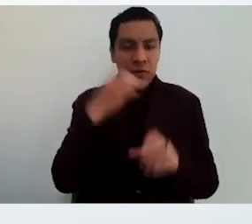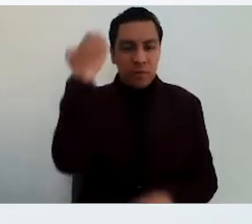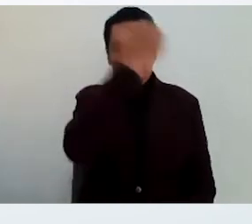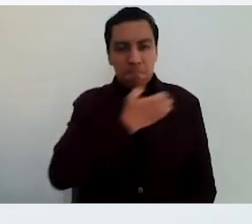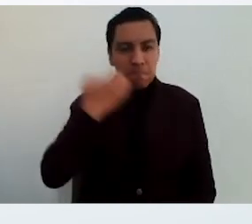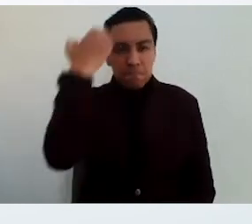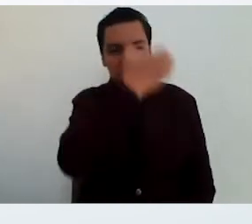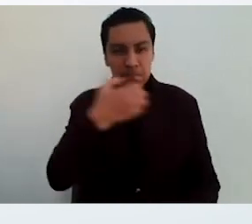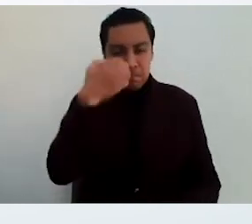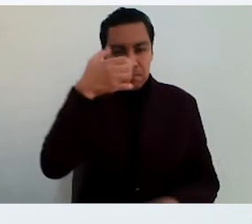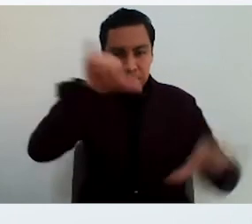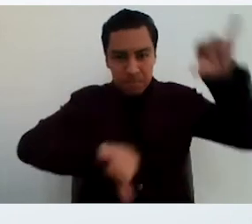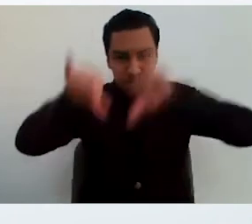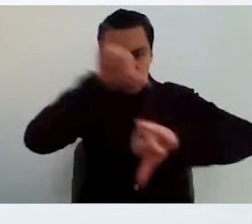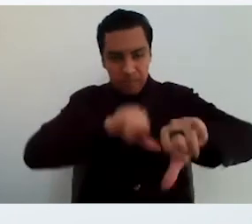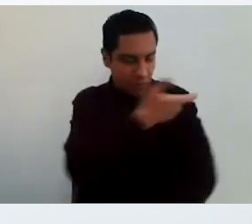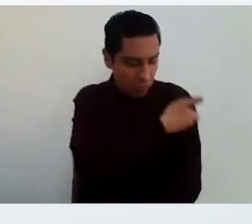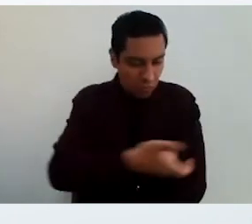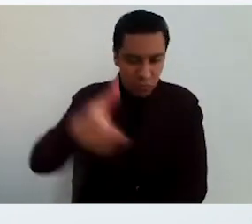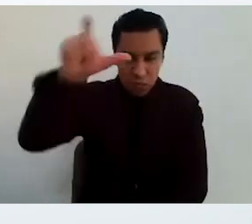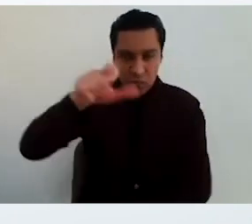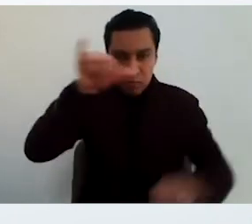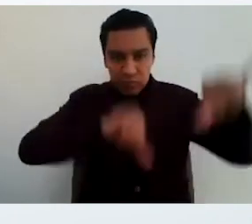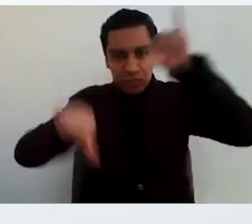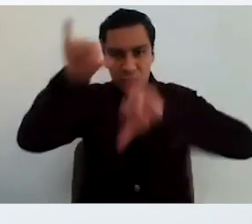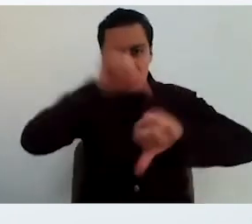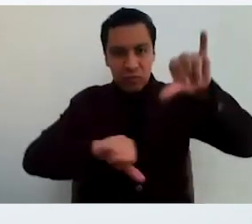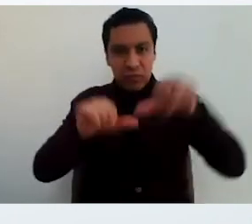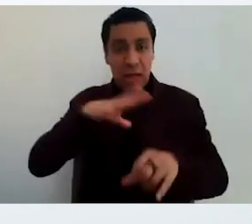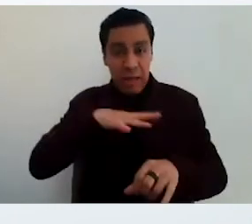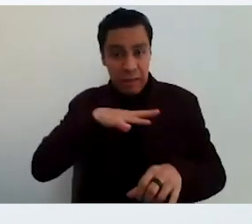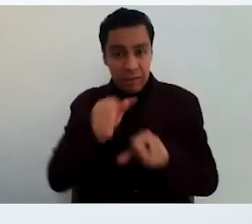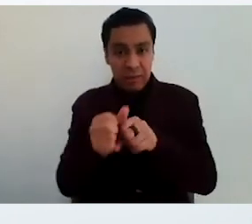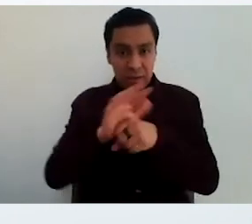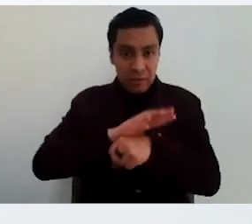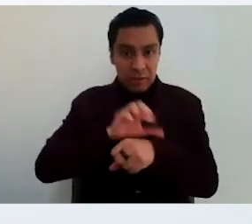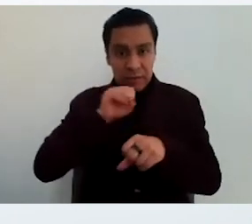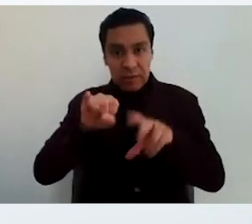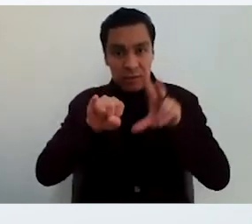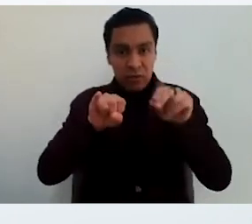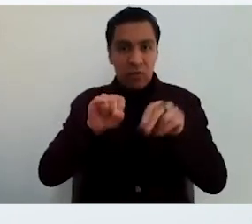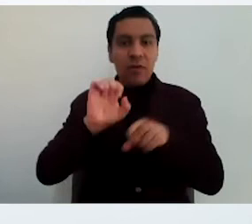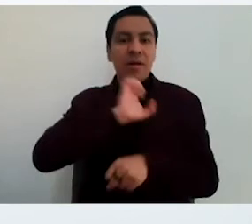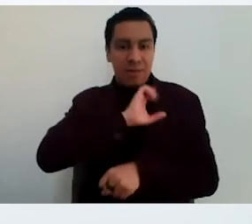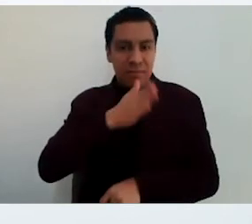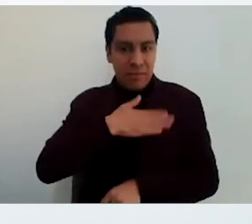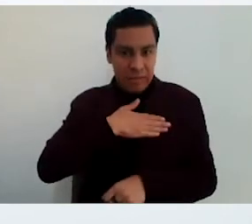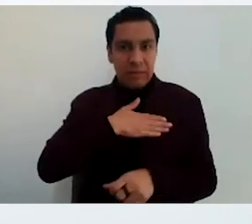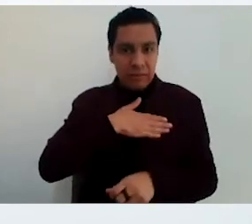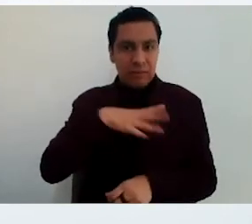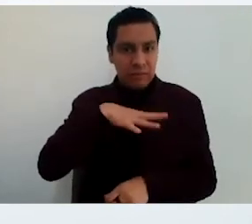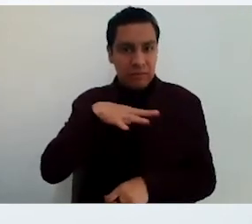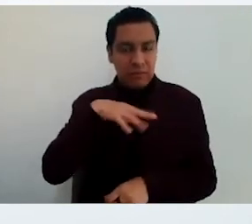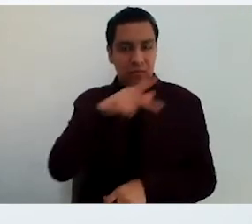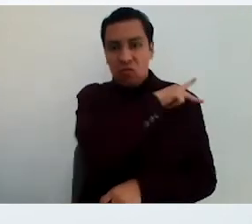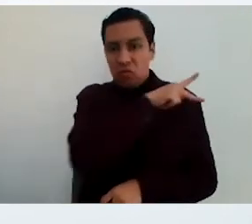anticuerpos. Y el supuesto era que dada la intensidad que tuvo la epidemia en España,